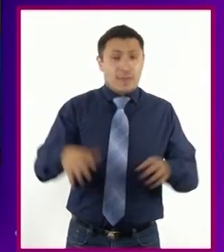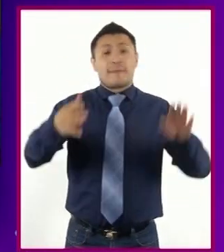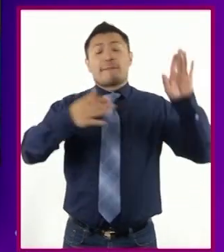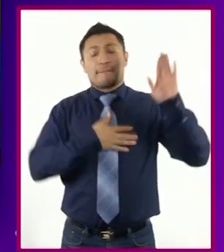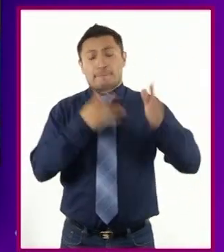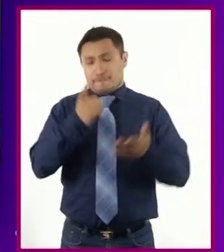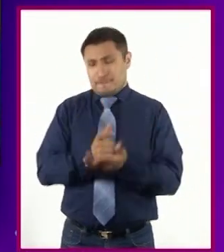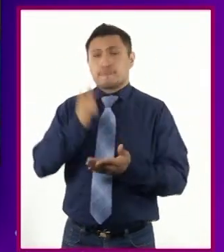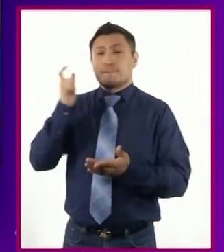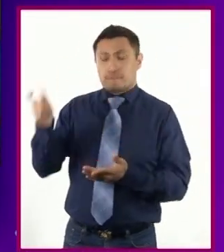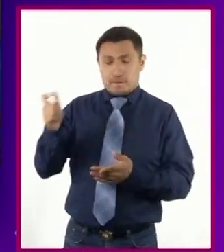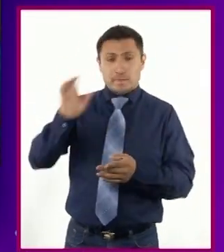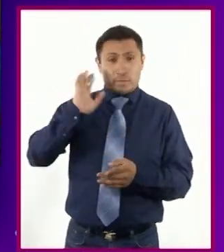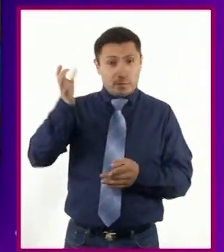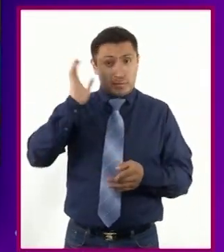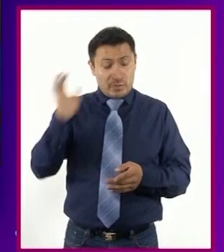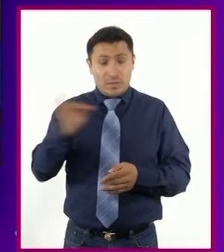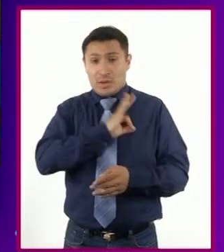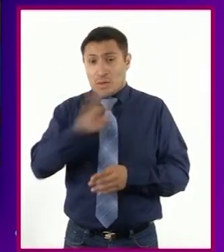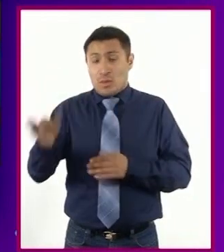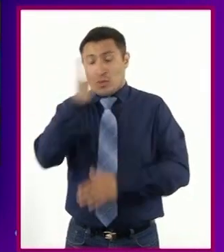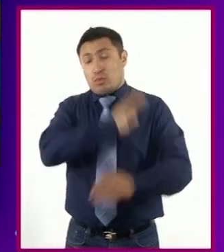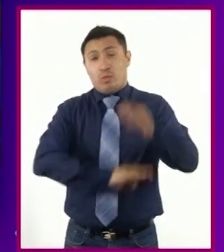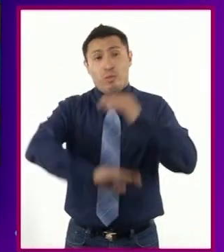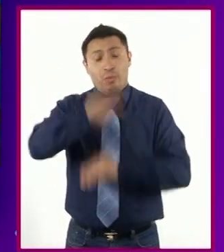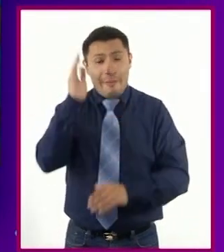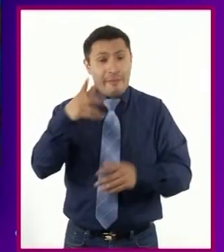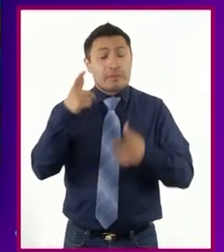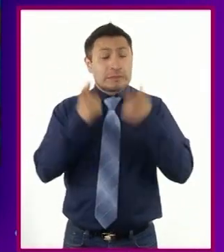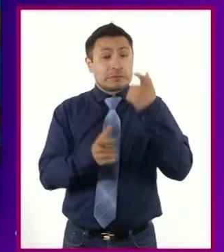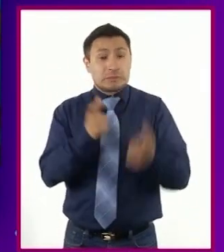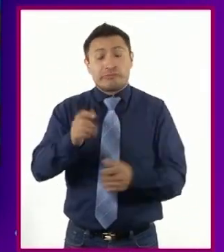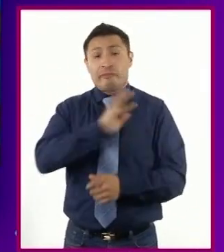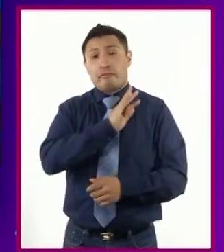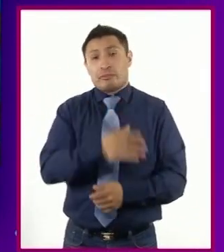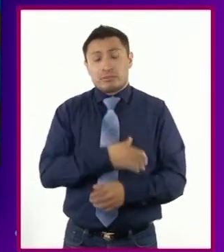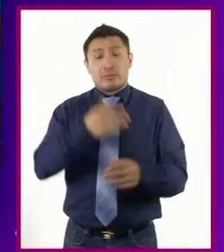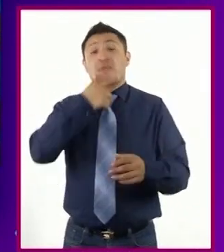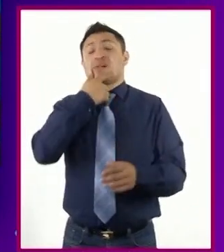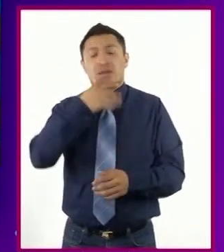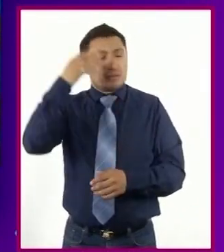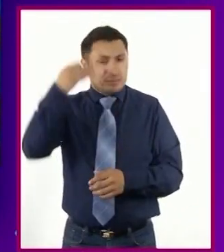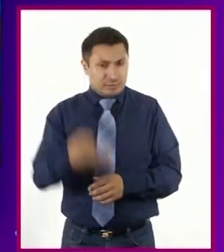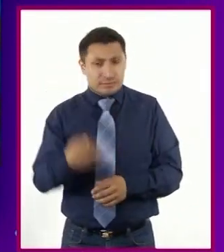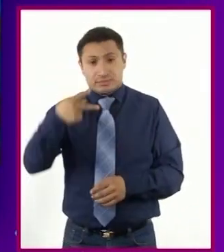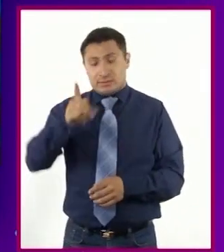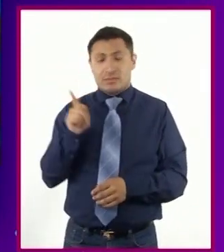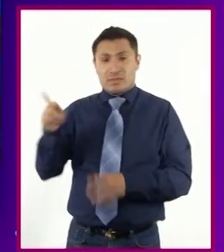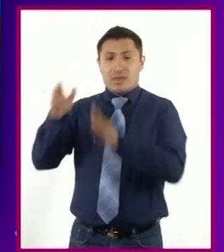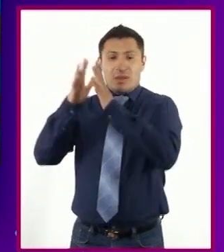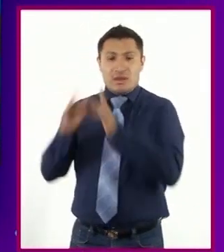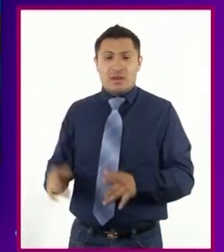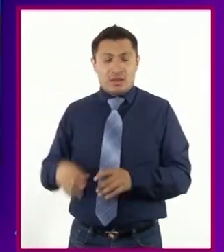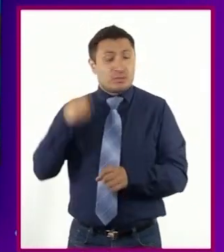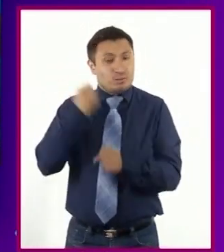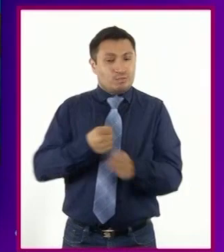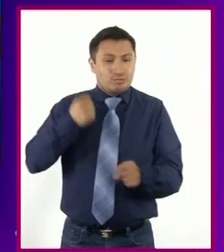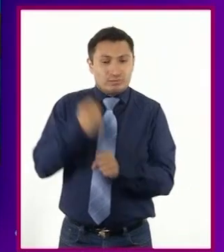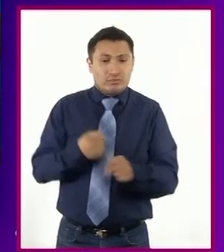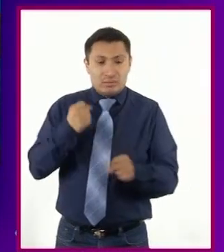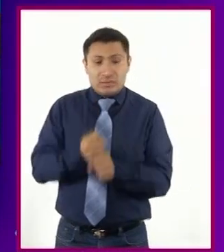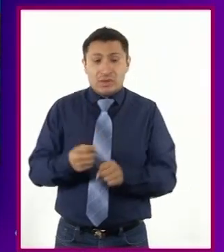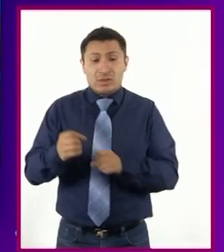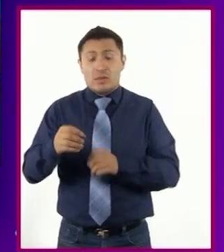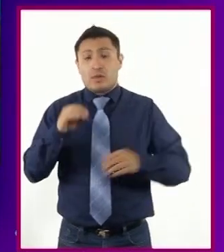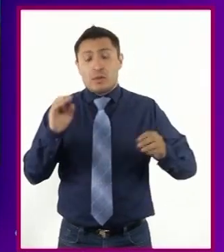comprometió a pagar la deuda en cuanto lograra salir de la crisis. España e Inglaterra aceptaron, pero Francia insistió en la